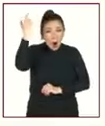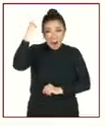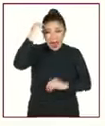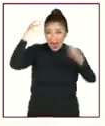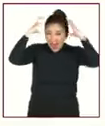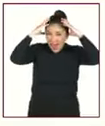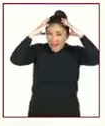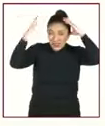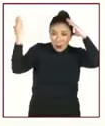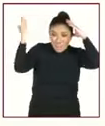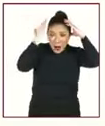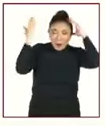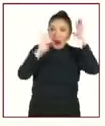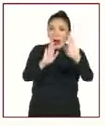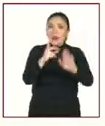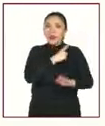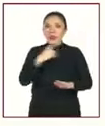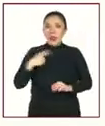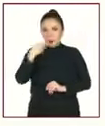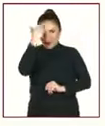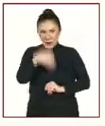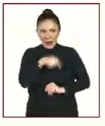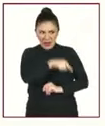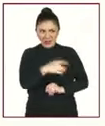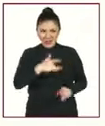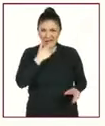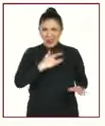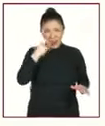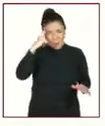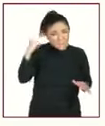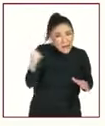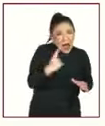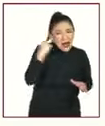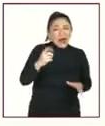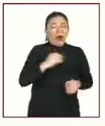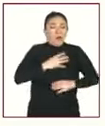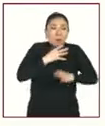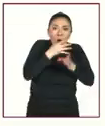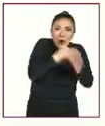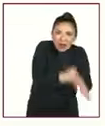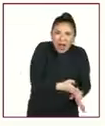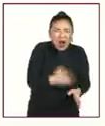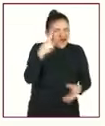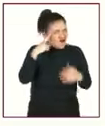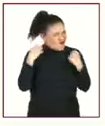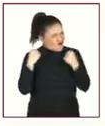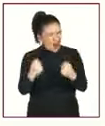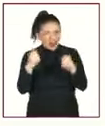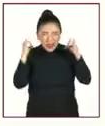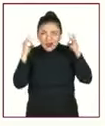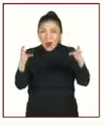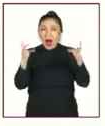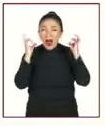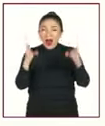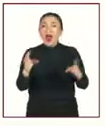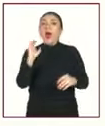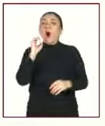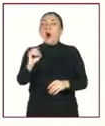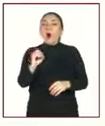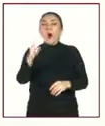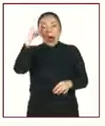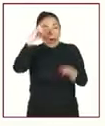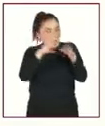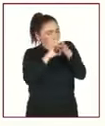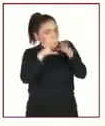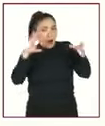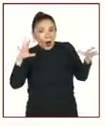es importante preguntar si ha estado mareado, si vomitó, si tiene dolor intenso, si perdió la